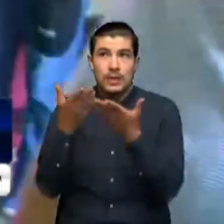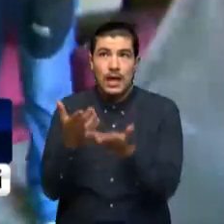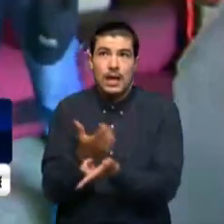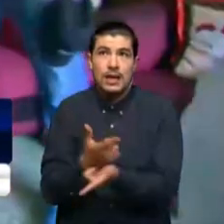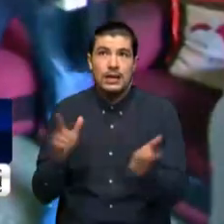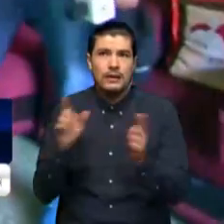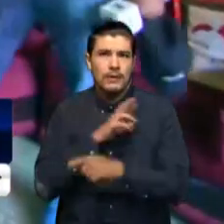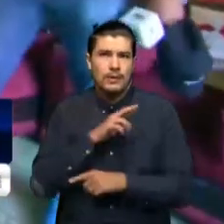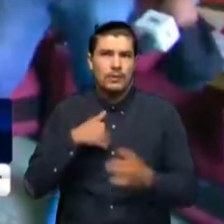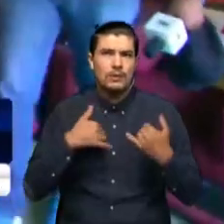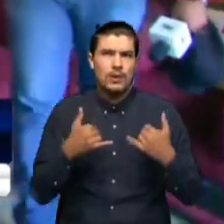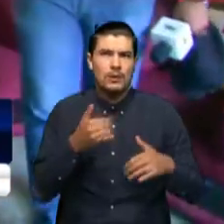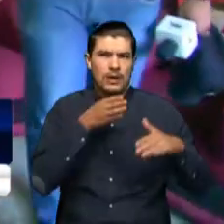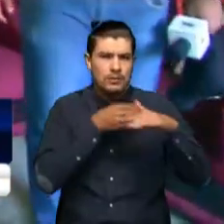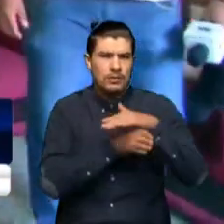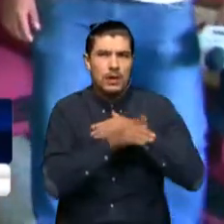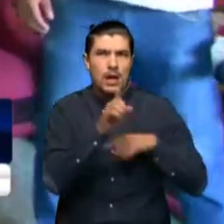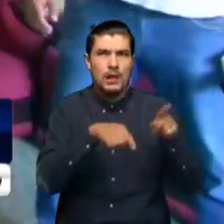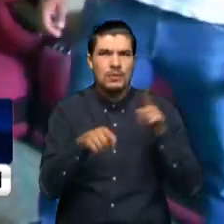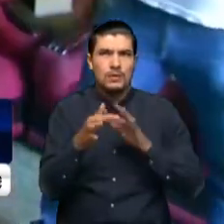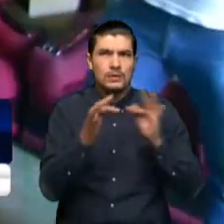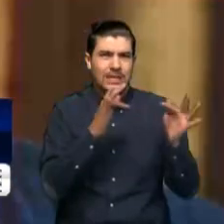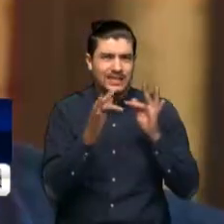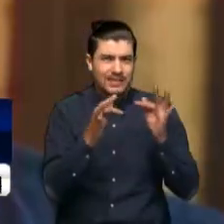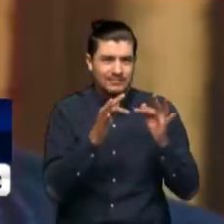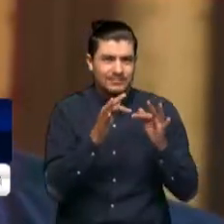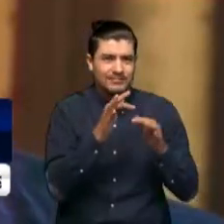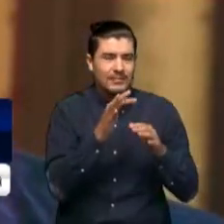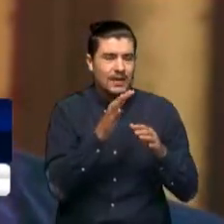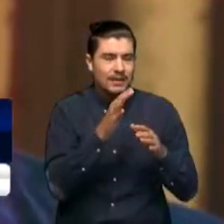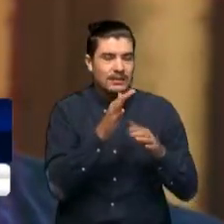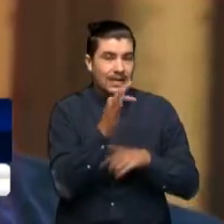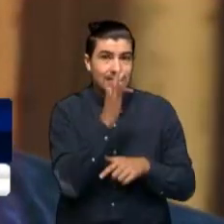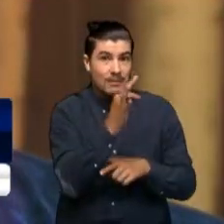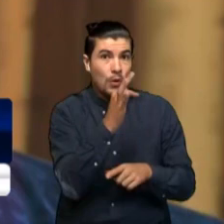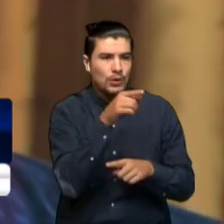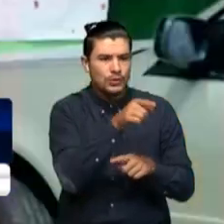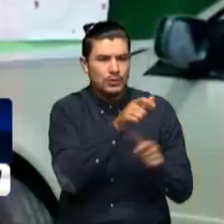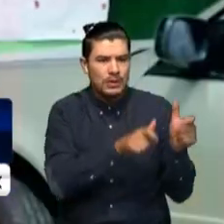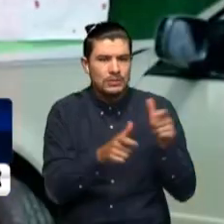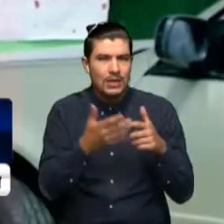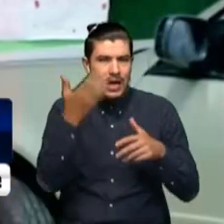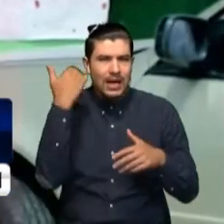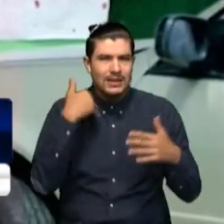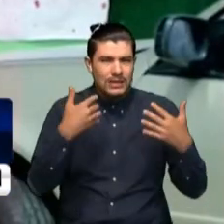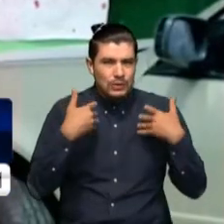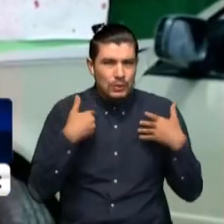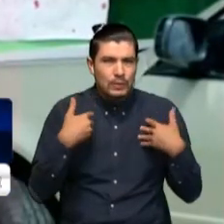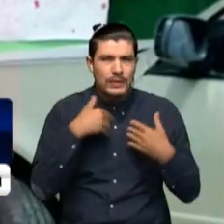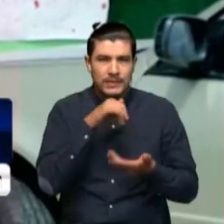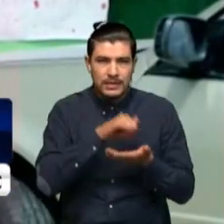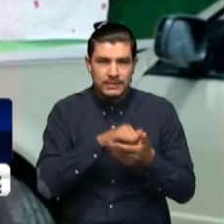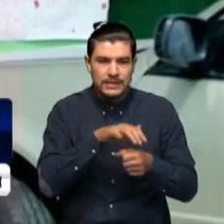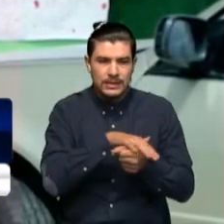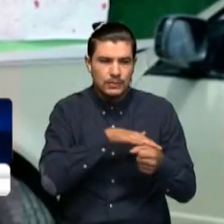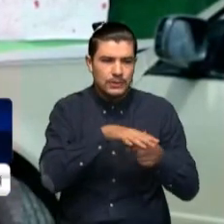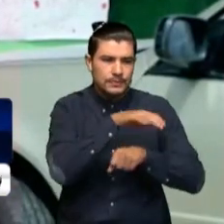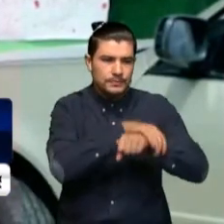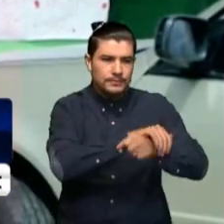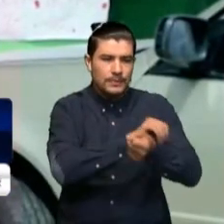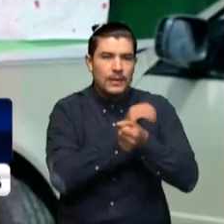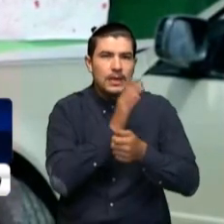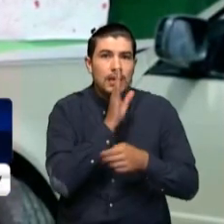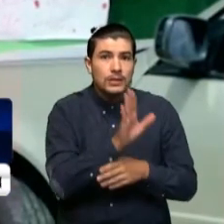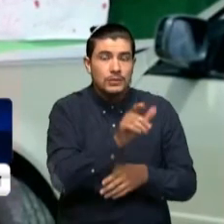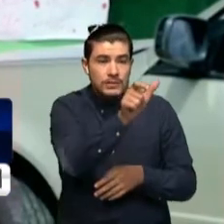Tuvimos acceso a algunos testimonios, especialmente a personas que también han sufrido ese flagelo del secuestro, como es el